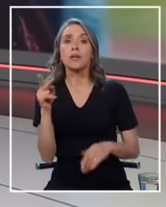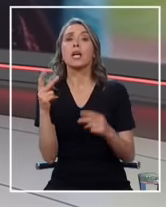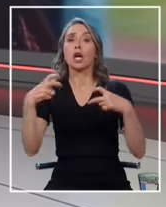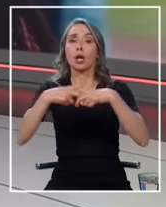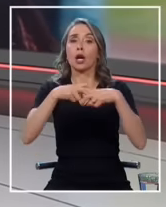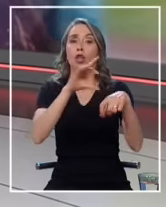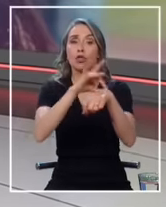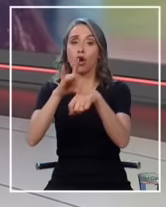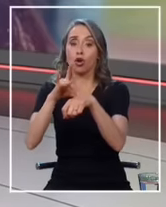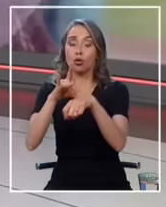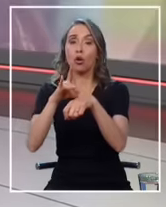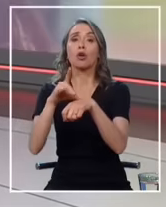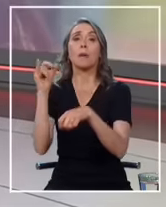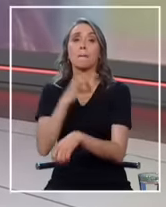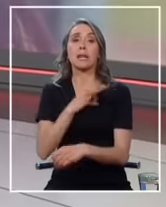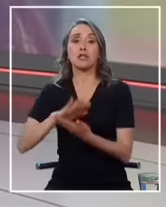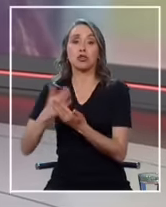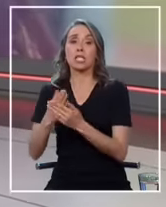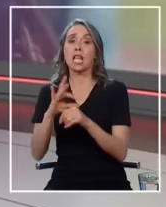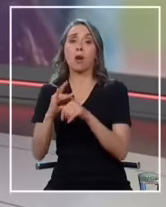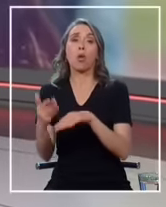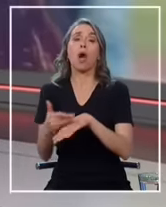para evitar este tipo de situaciones.